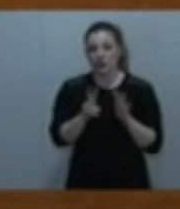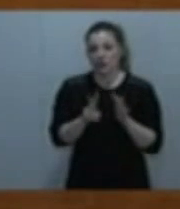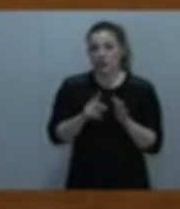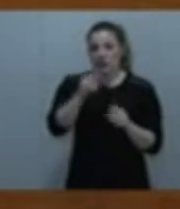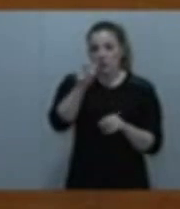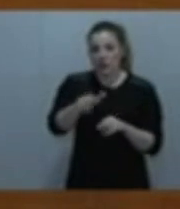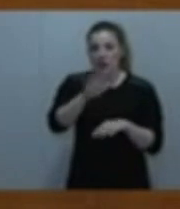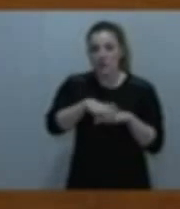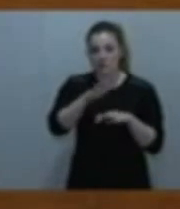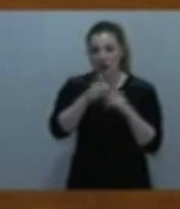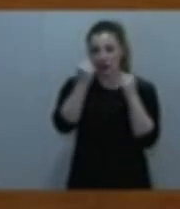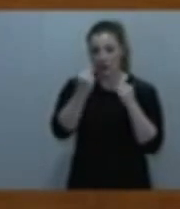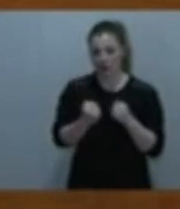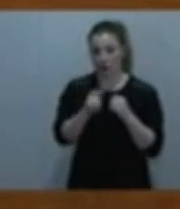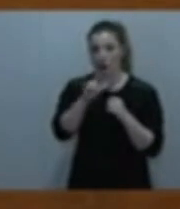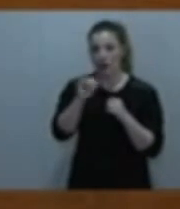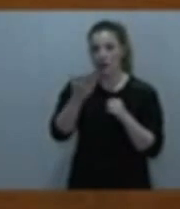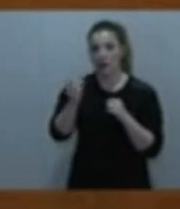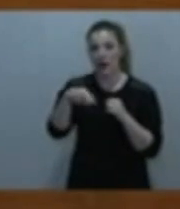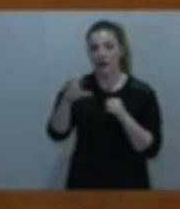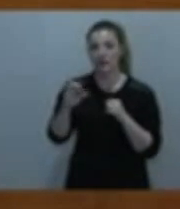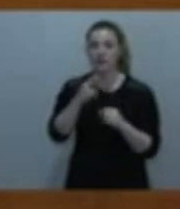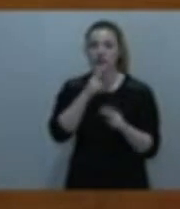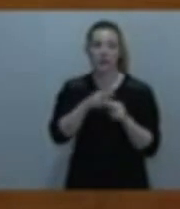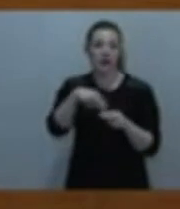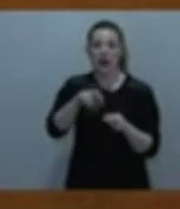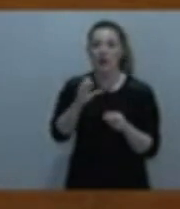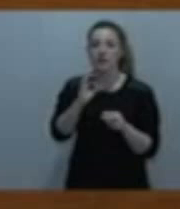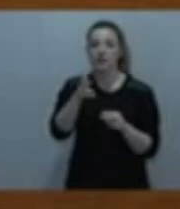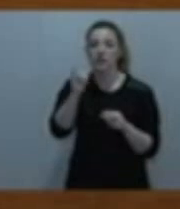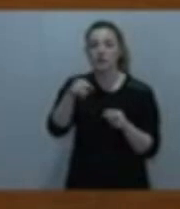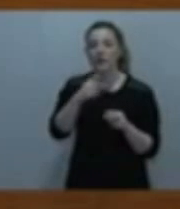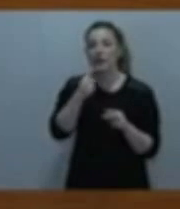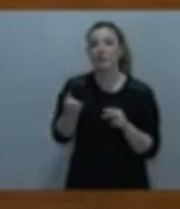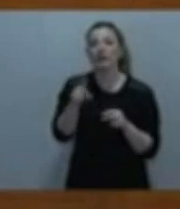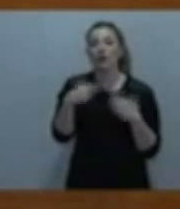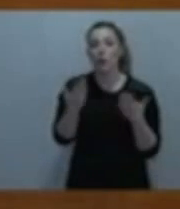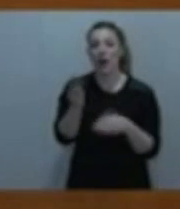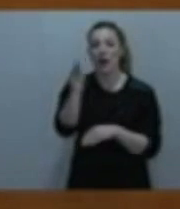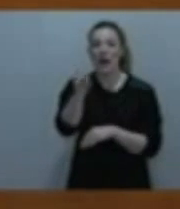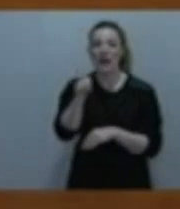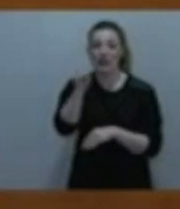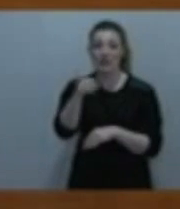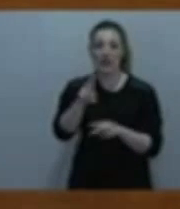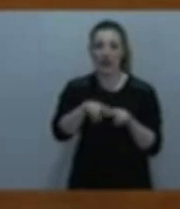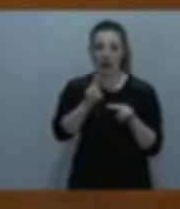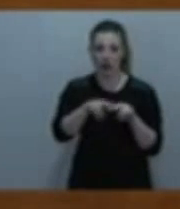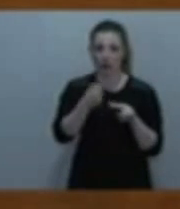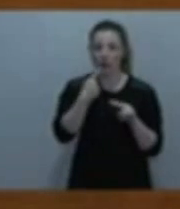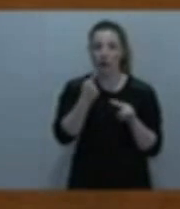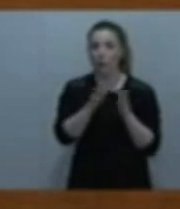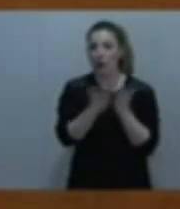estadístico libanés llamado Nassim Taleb acuñó la metáfora del cisne negro en un libro de idéntico